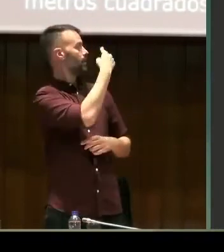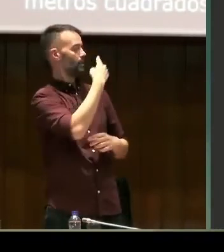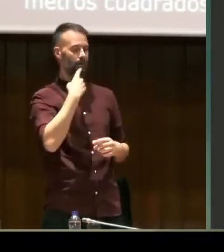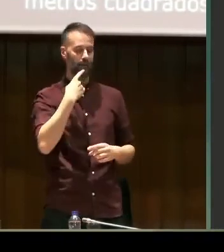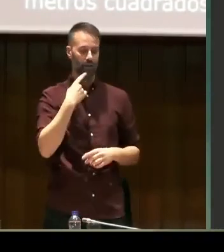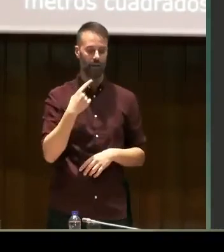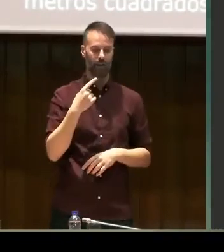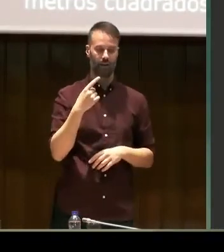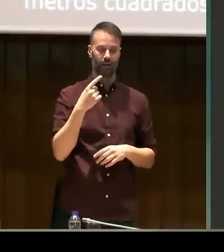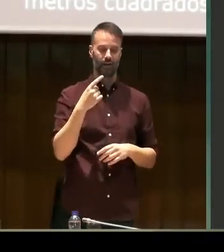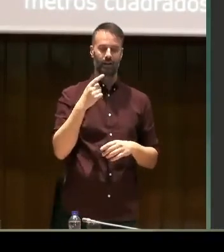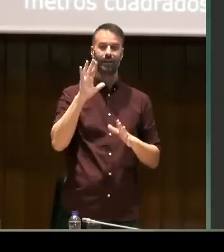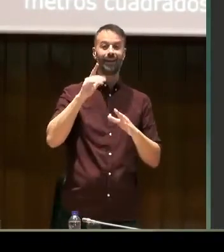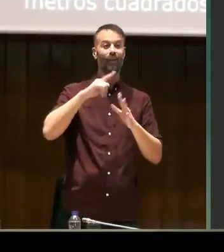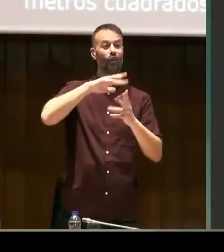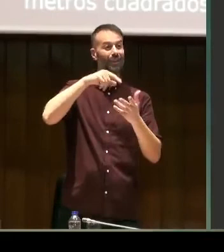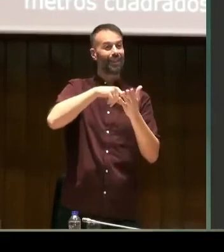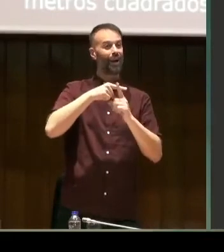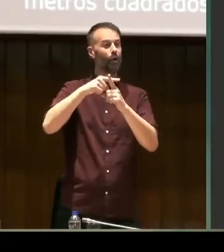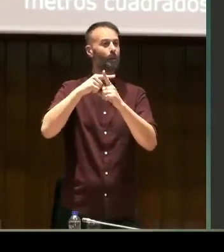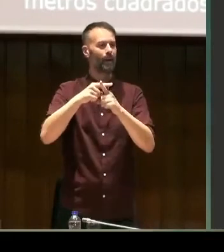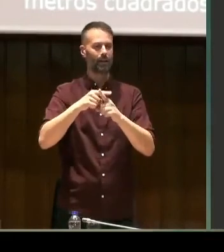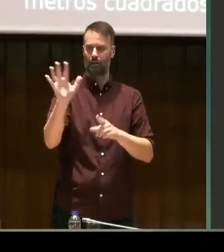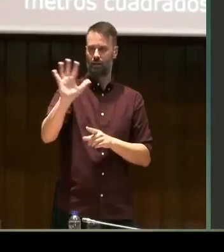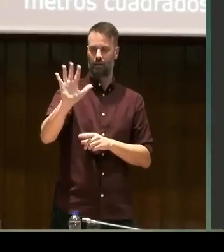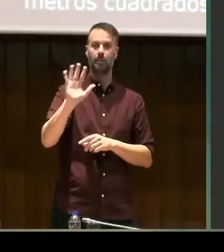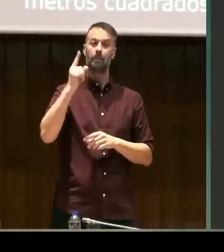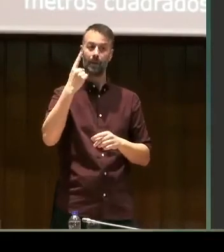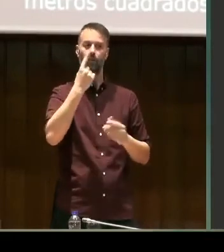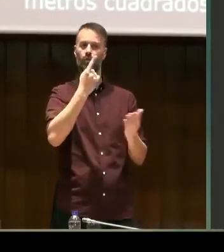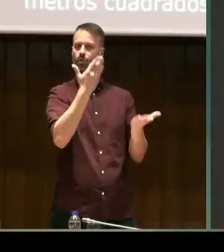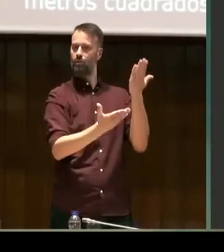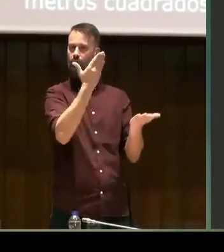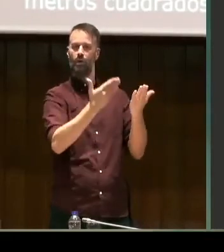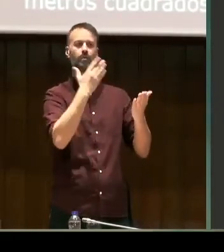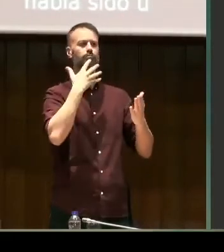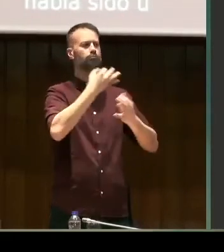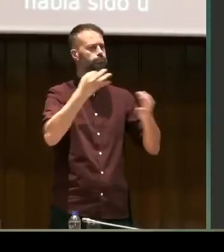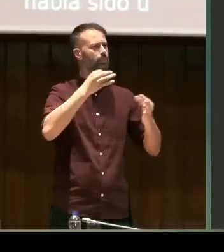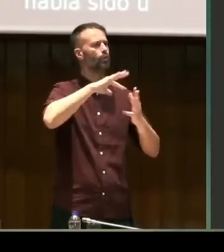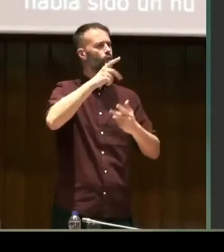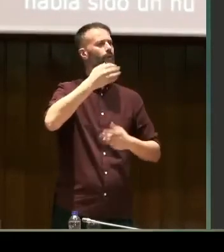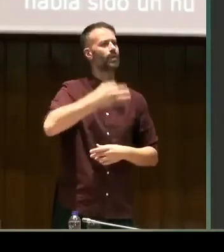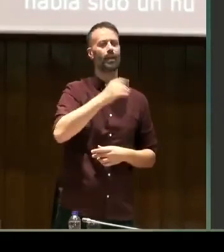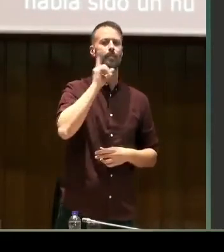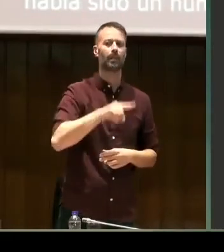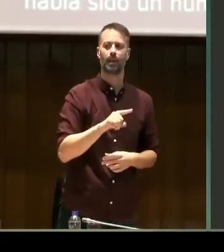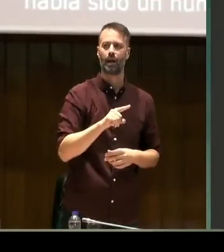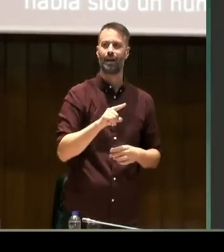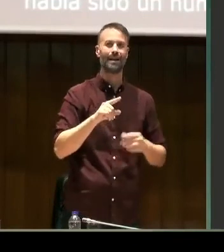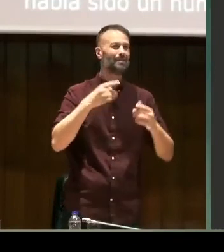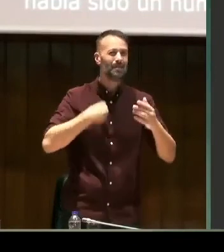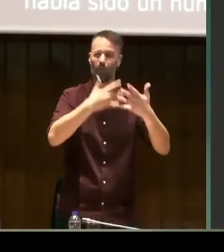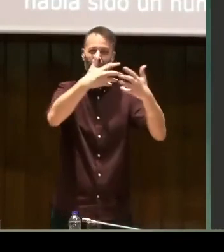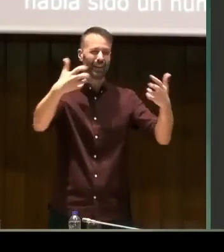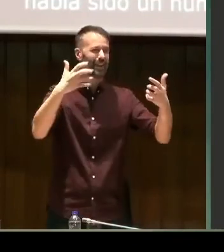que al final de la noticia había incluido esto. Decía, no compartáis sin leer ni haber contrastado la noticia con